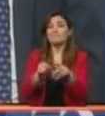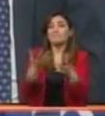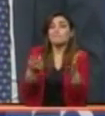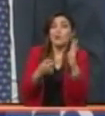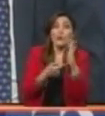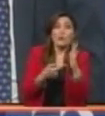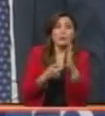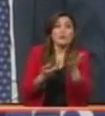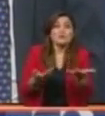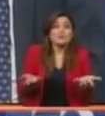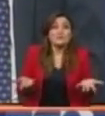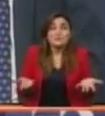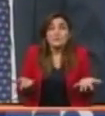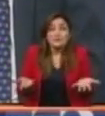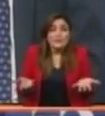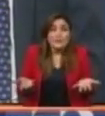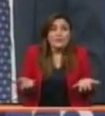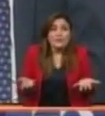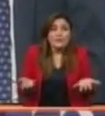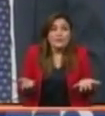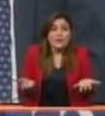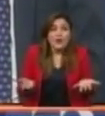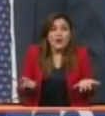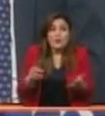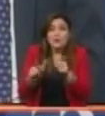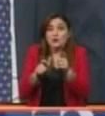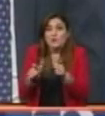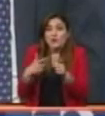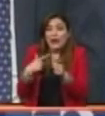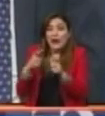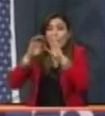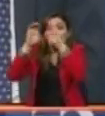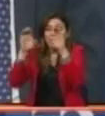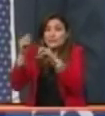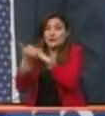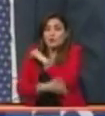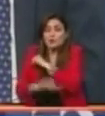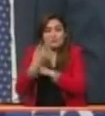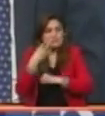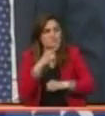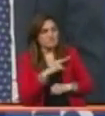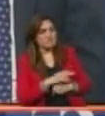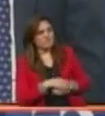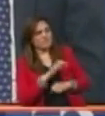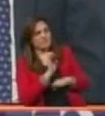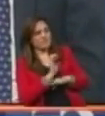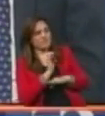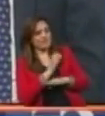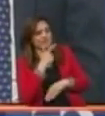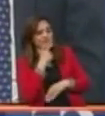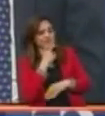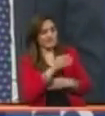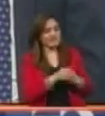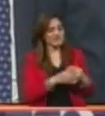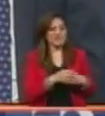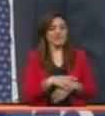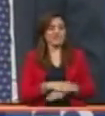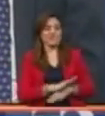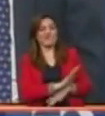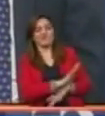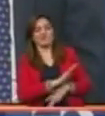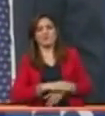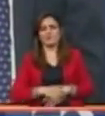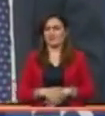que no precisamente atraen la inversión, como el impuesto a la salida de divisas. Todavía el gobierno no se decide